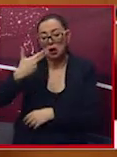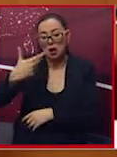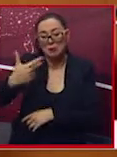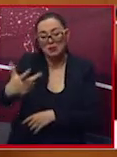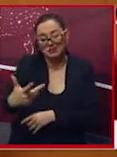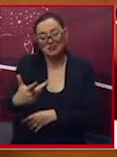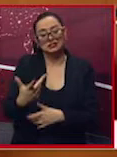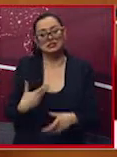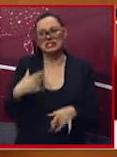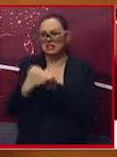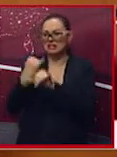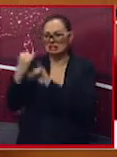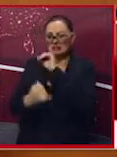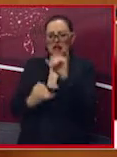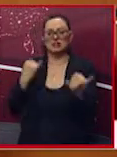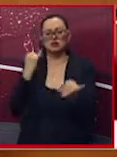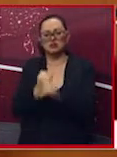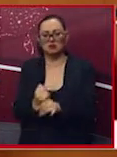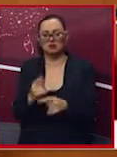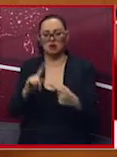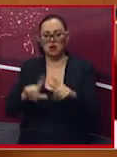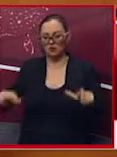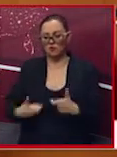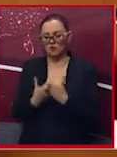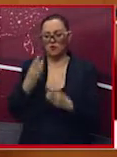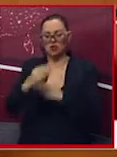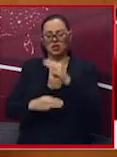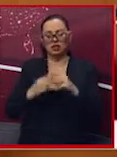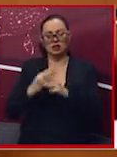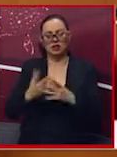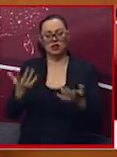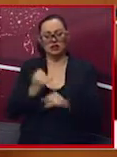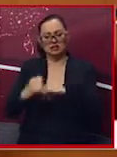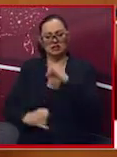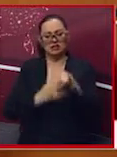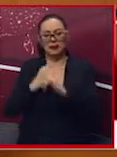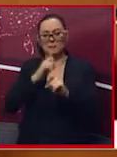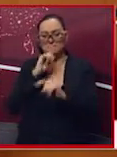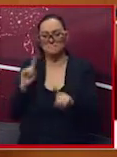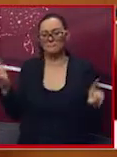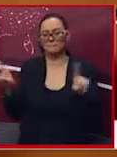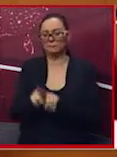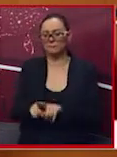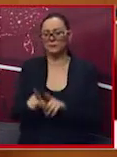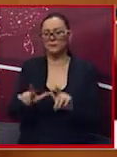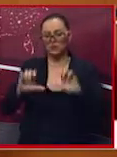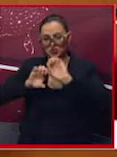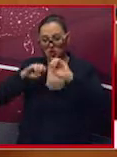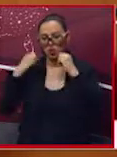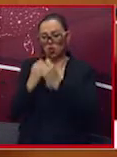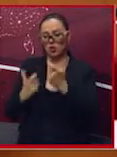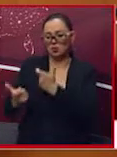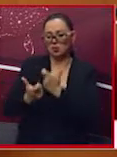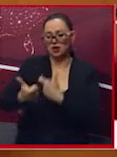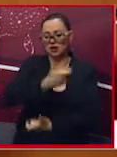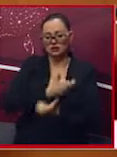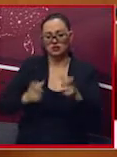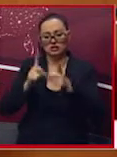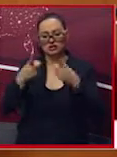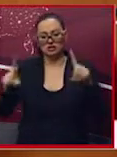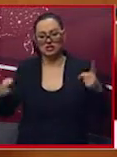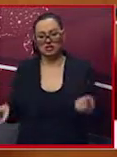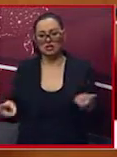principales organismos internacionales como el Fondo Monetario Internacional y la Organización para la Cooperación y el Desarrollo